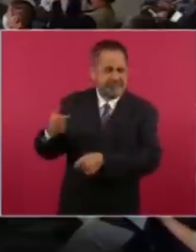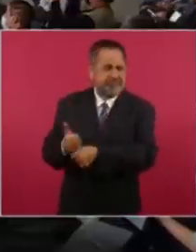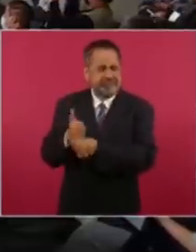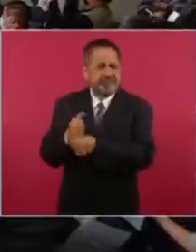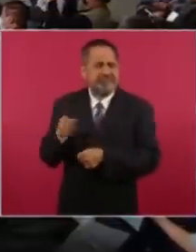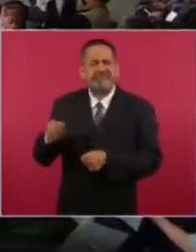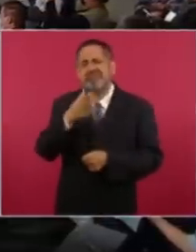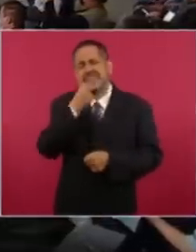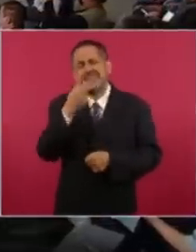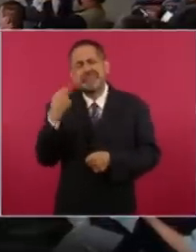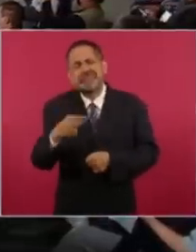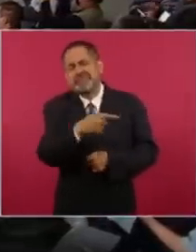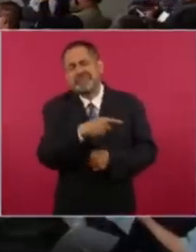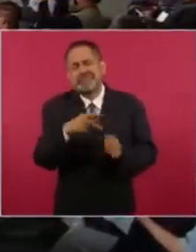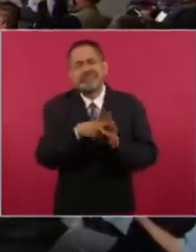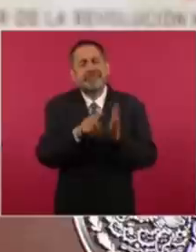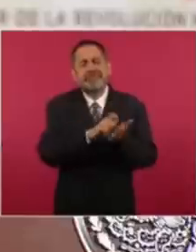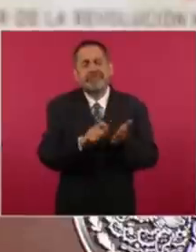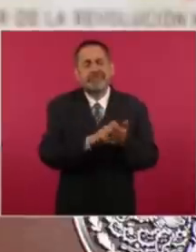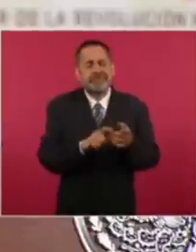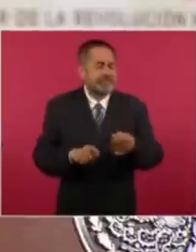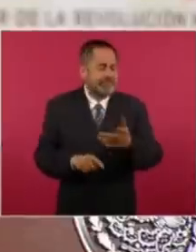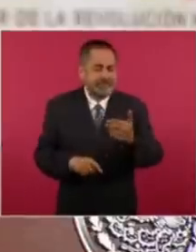el periodista, ¿cuál? Escritor